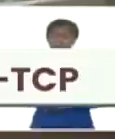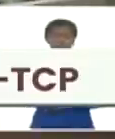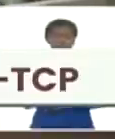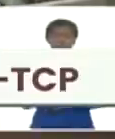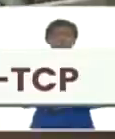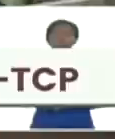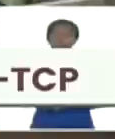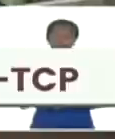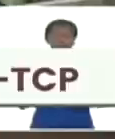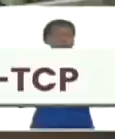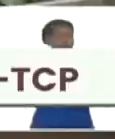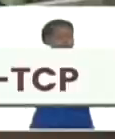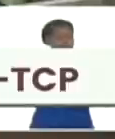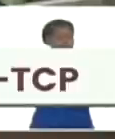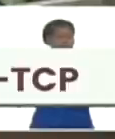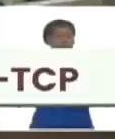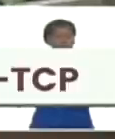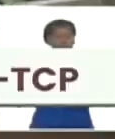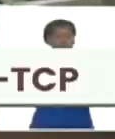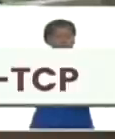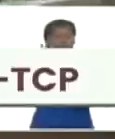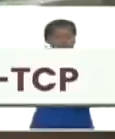corregir estos errores.